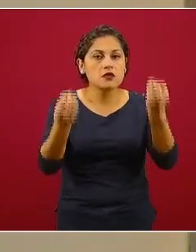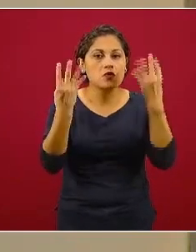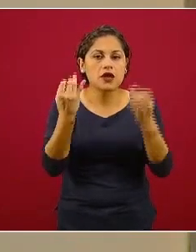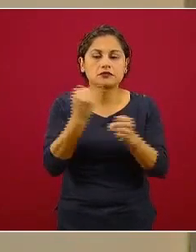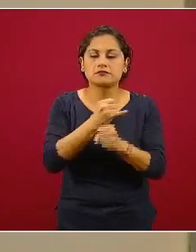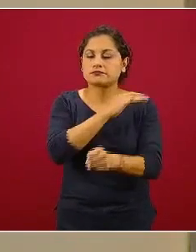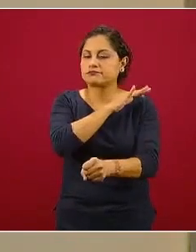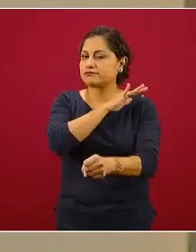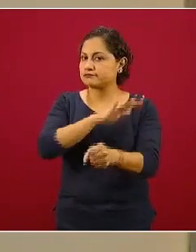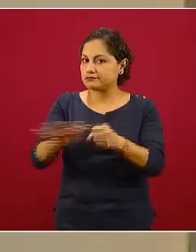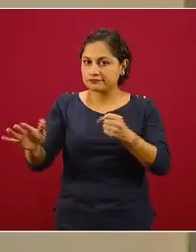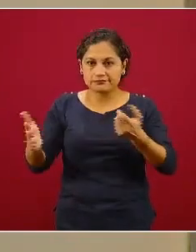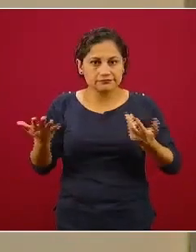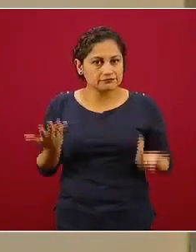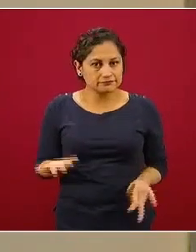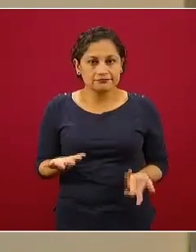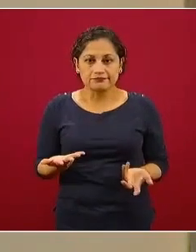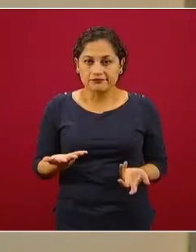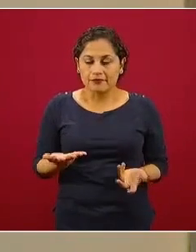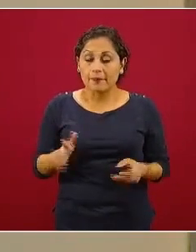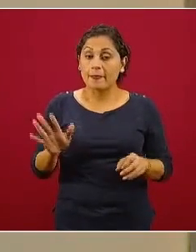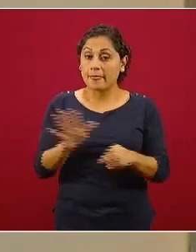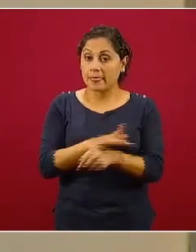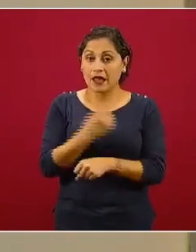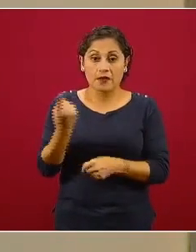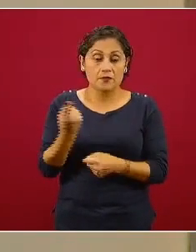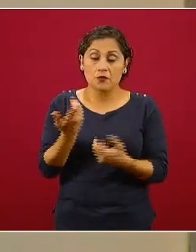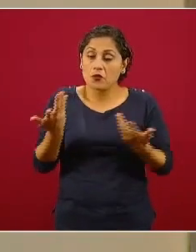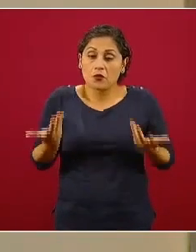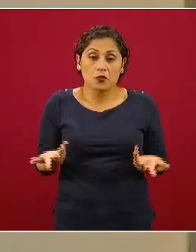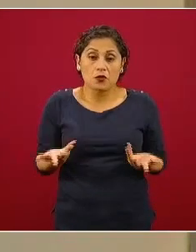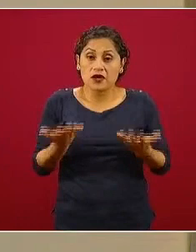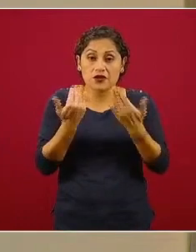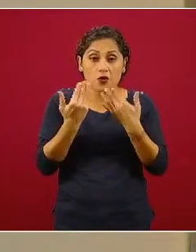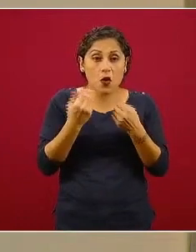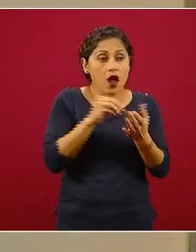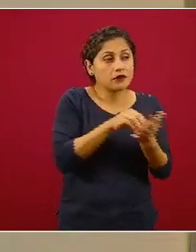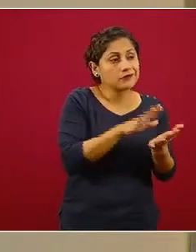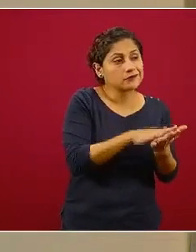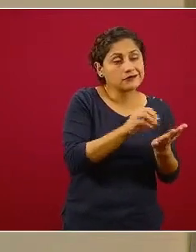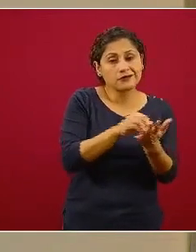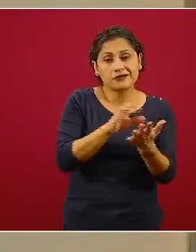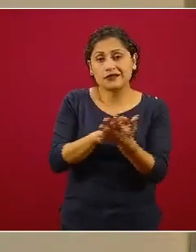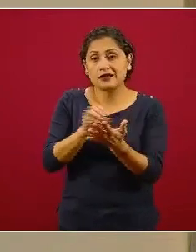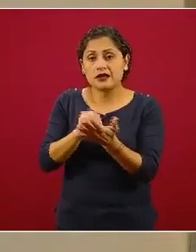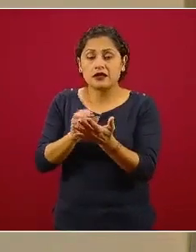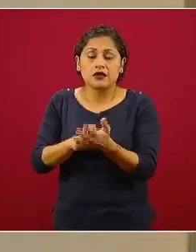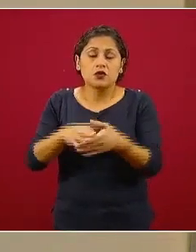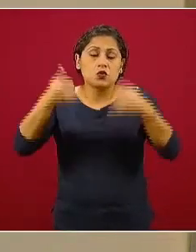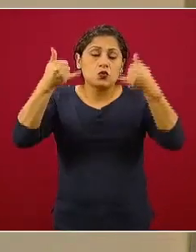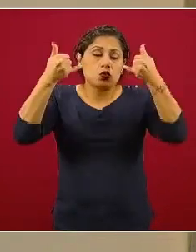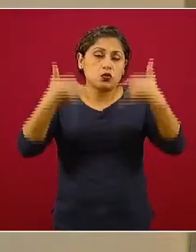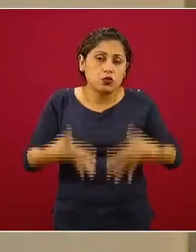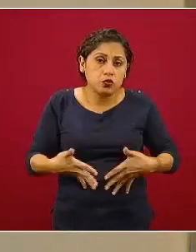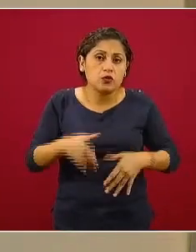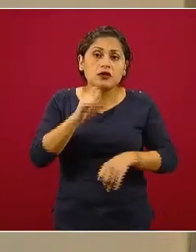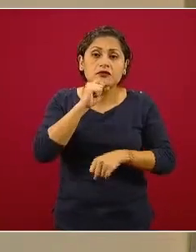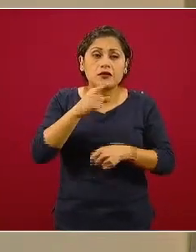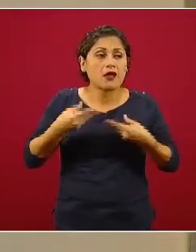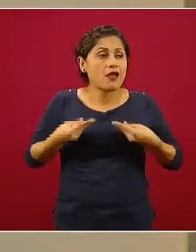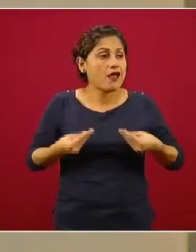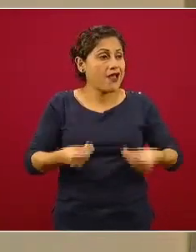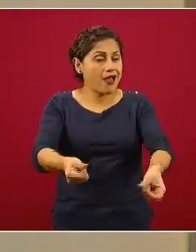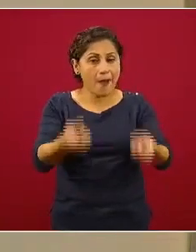intentarlo contar porque es poco útil, es muy demandante en términos de todos los recursos que eso implica, es muy